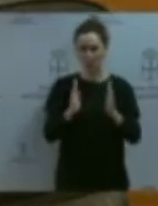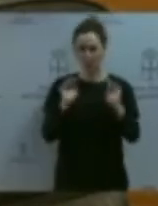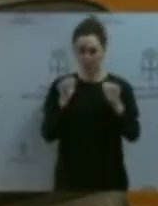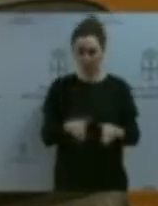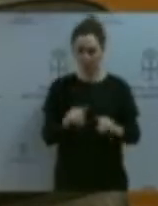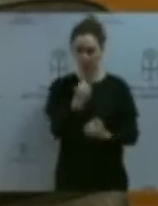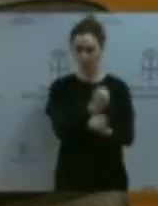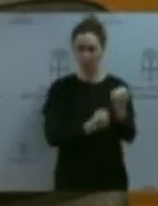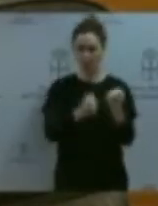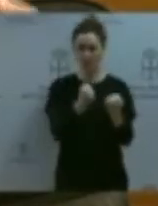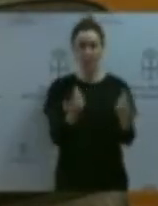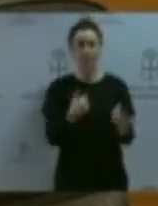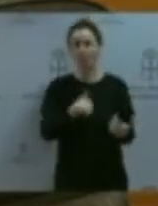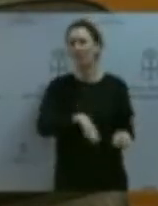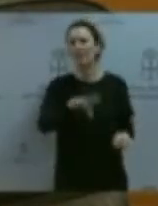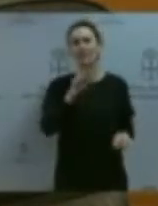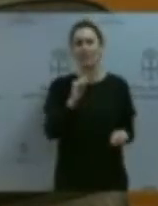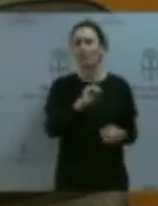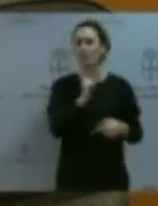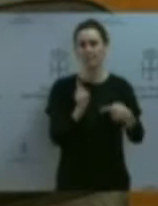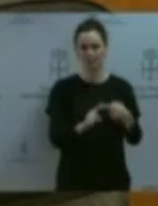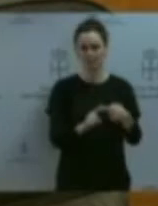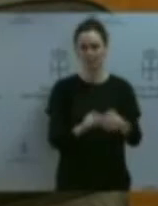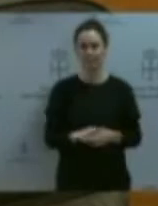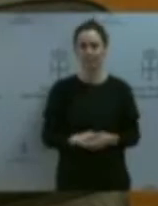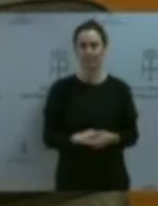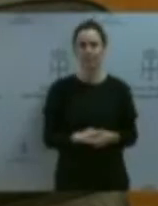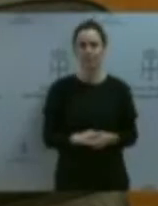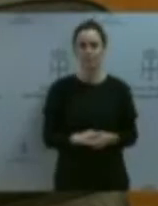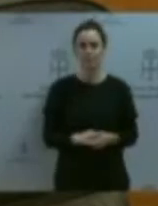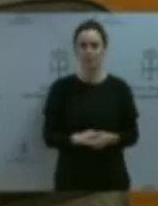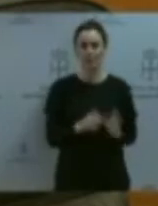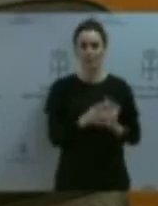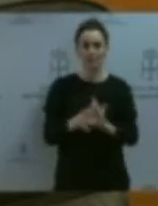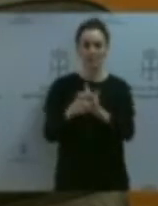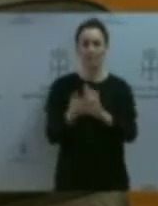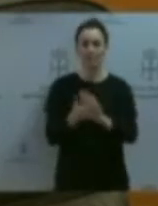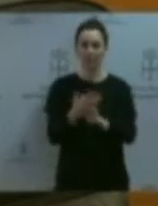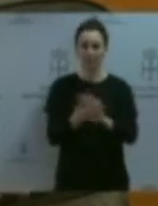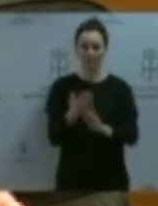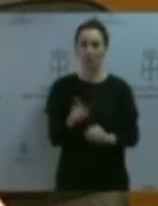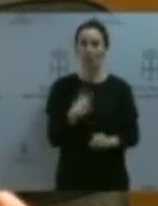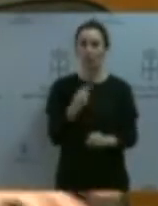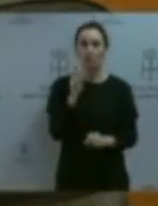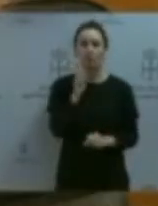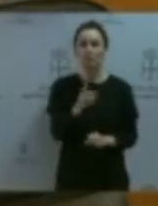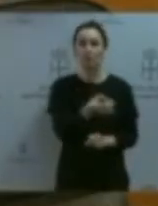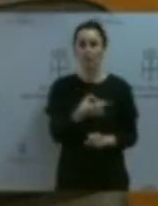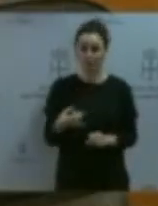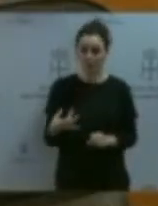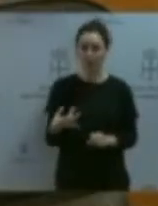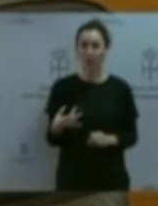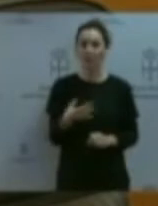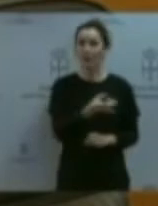primera prioridad, ¿no? Relacionado con eso, claro, evidentemente, vemos que el endeudamiento pues, es una vía a la que tenemos que recurrir en este momento, ¿no? No